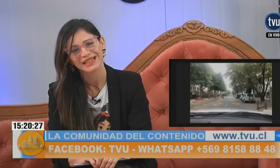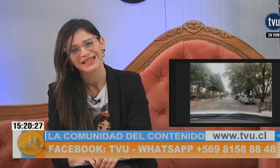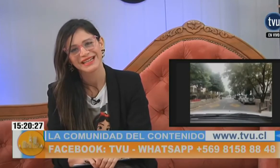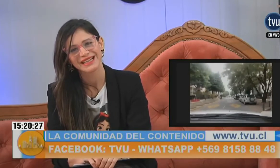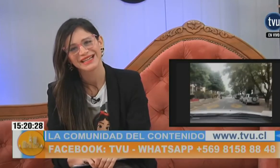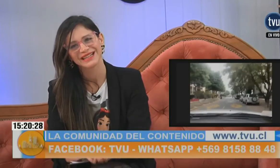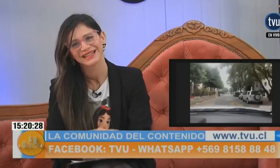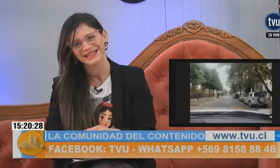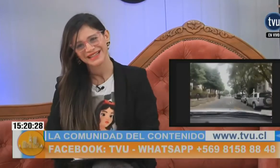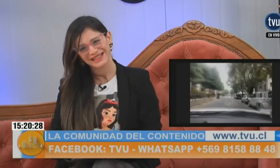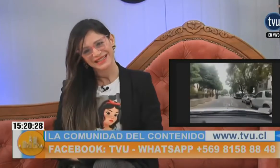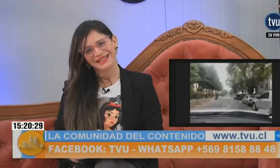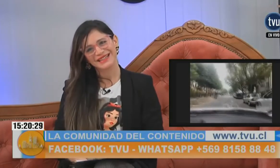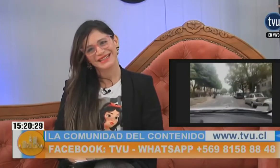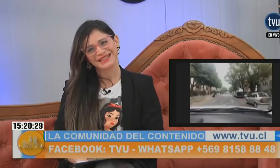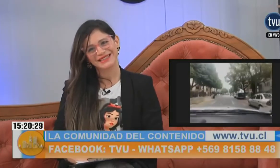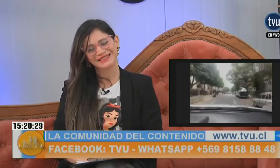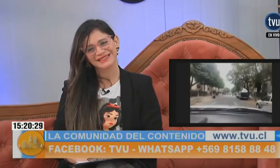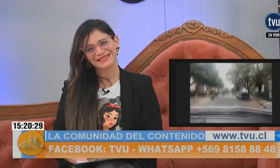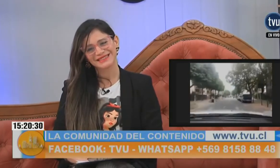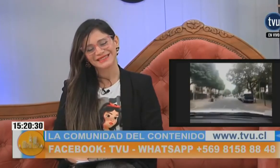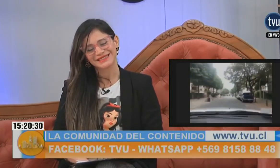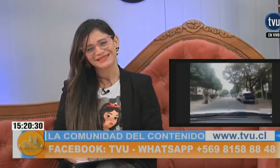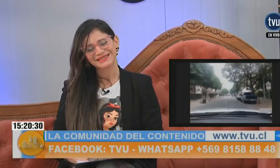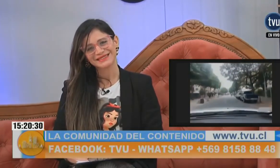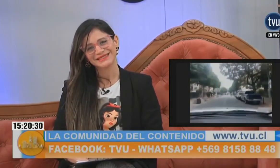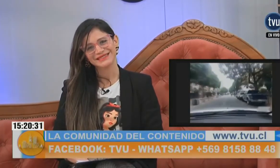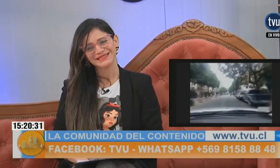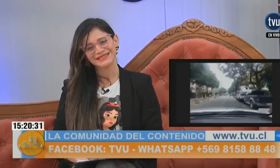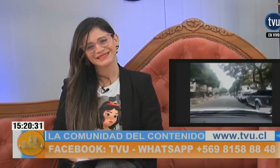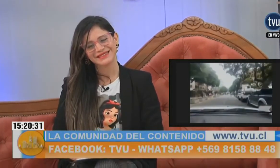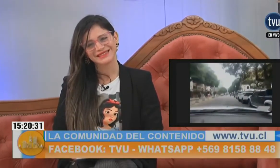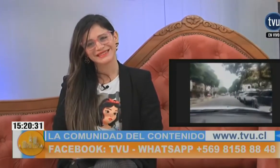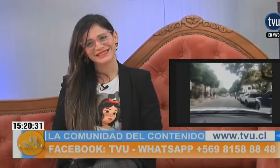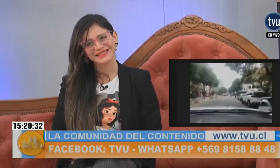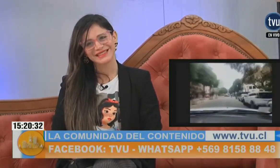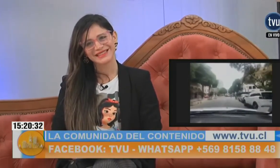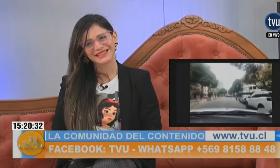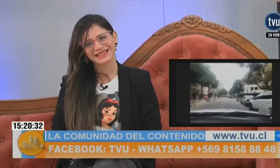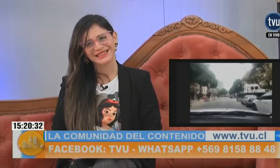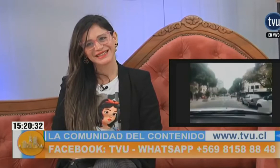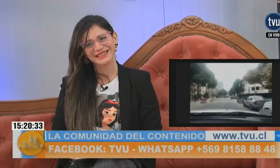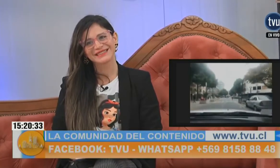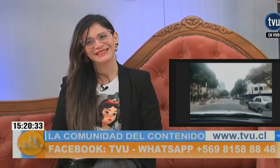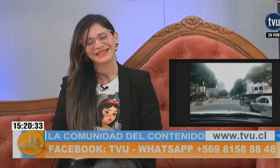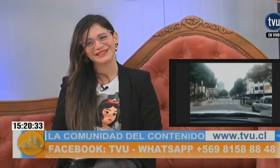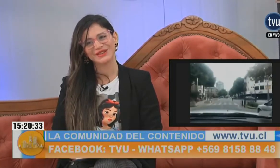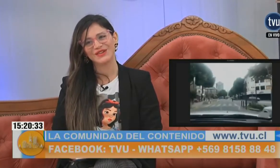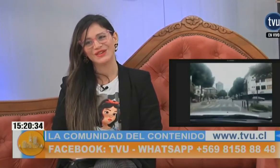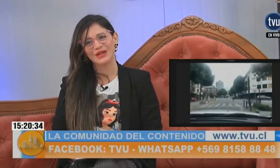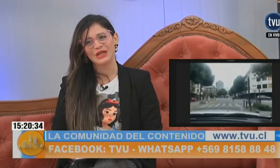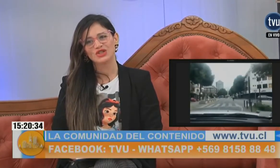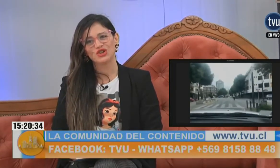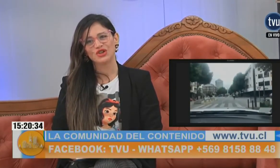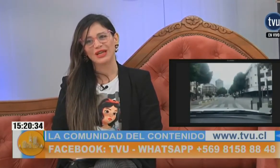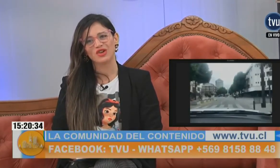De abrigarse lo suficiente. Y si te da frío te abrigas un poco menos, pero con calor no, si no tienes piscina cerca. Cierto, ¿viste? No.